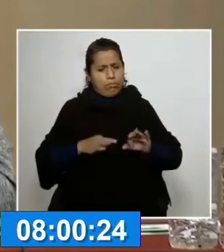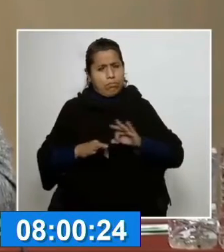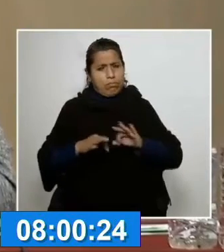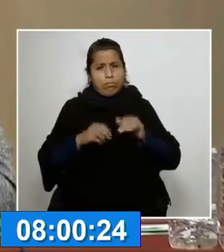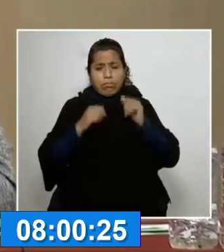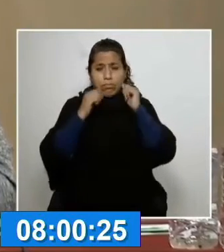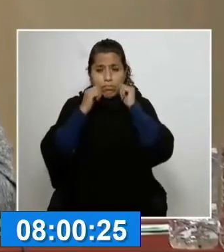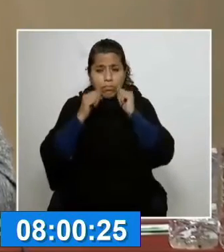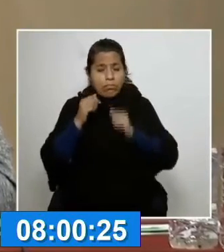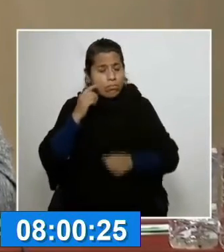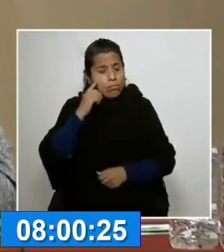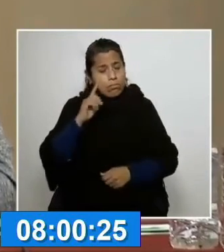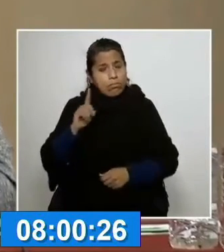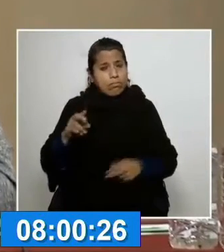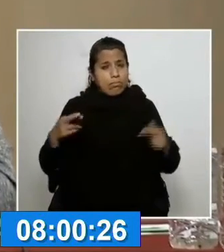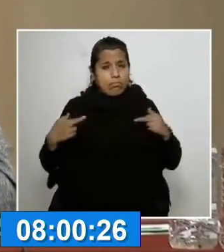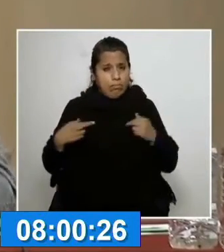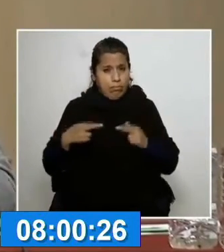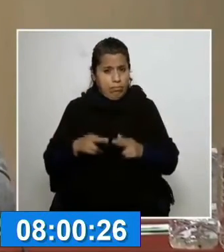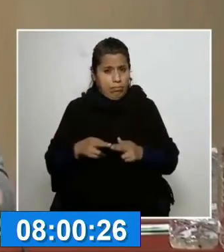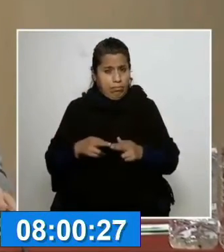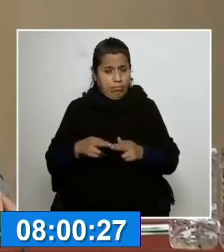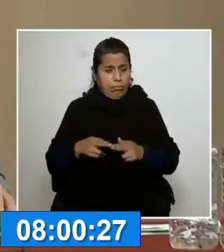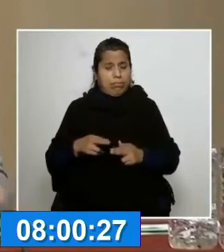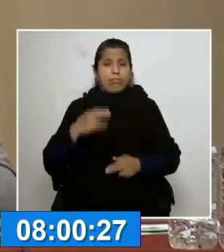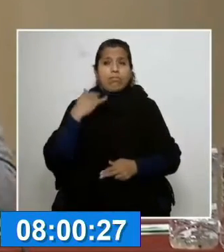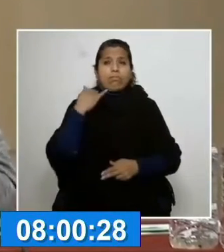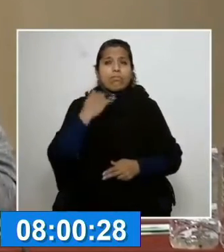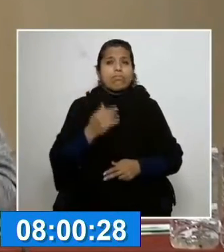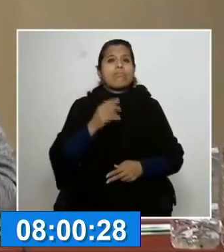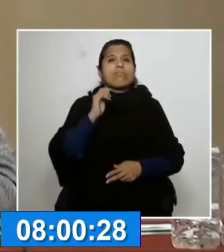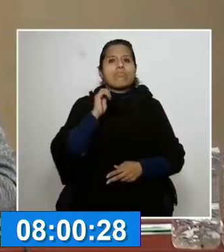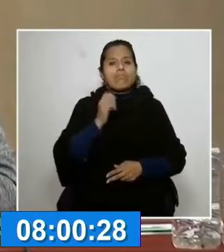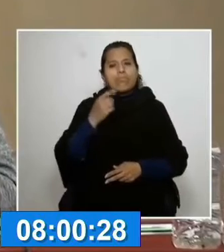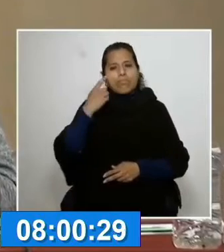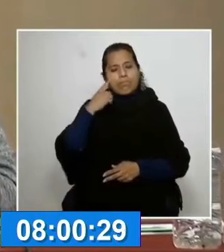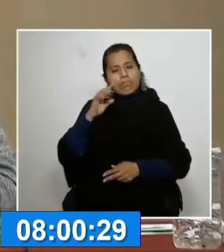55,736 becas en educación media superior, con